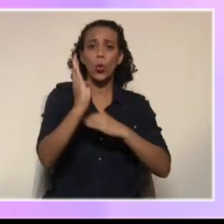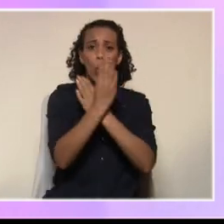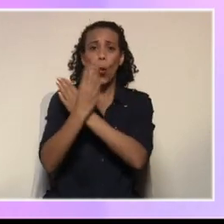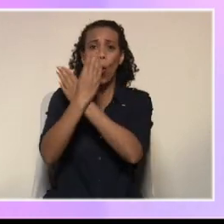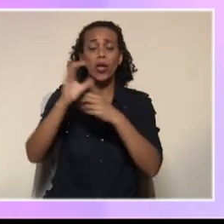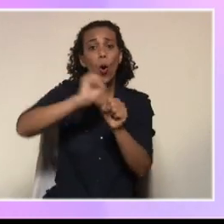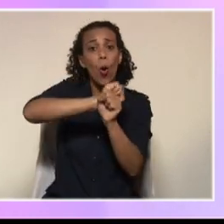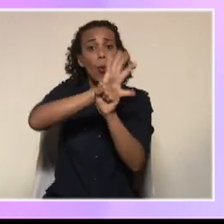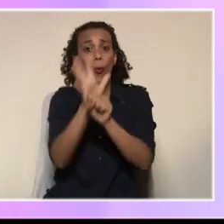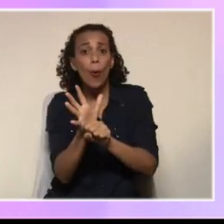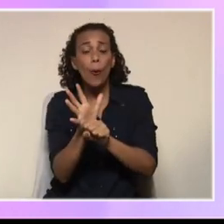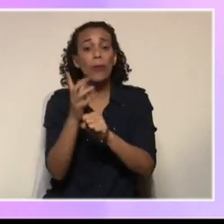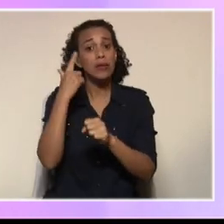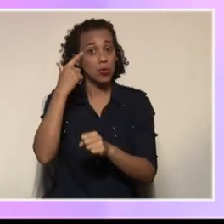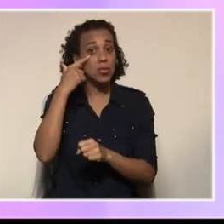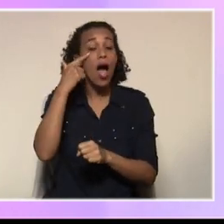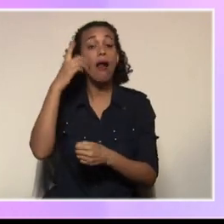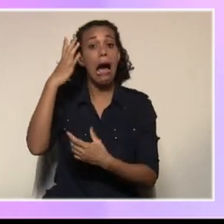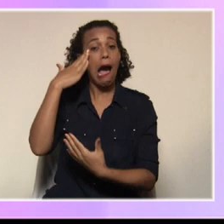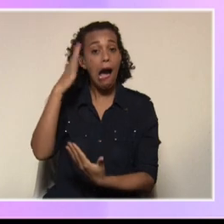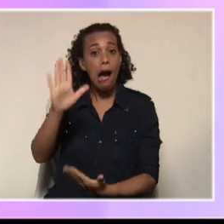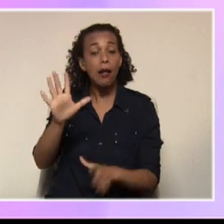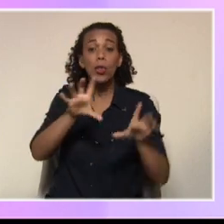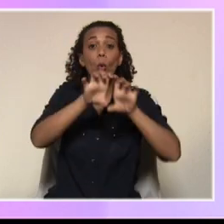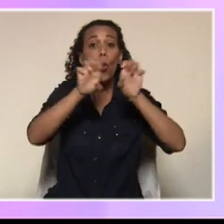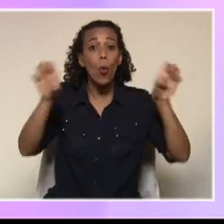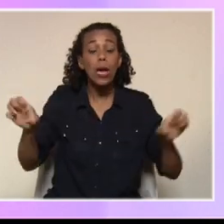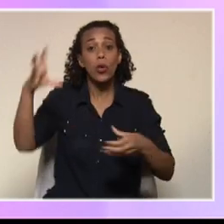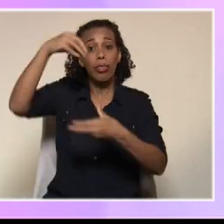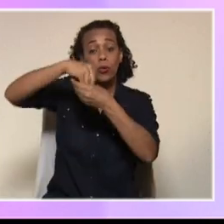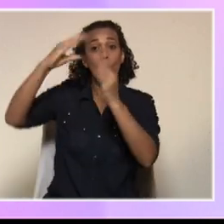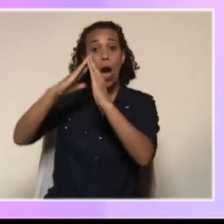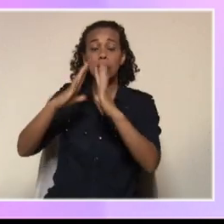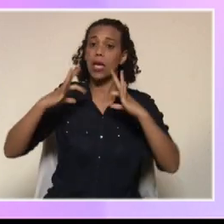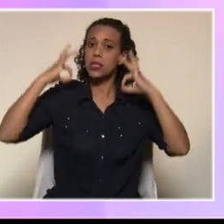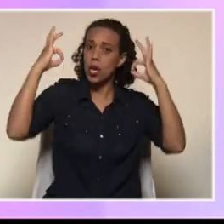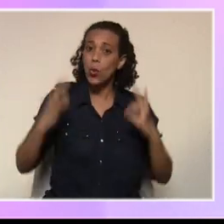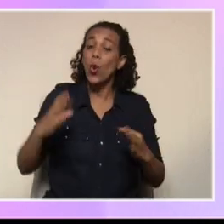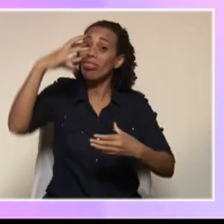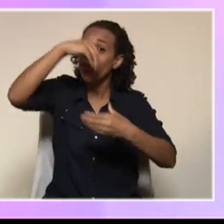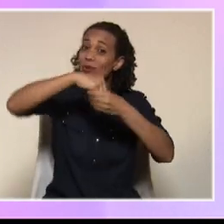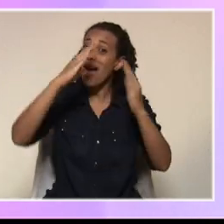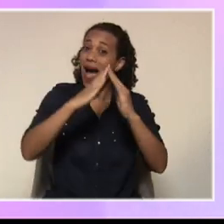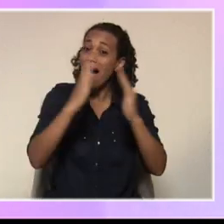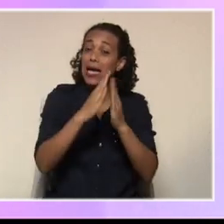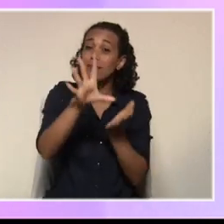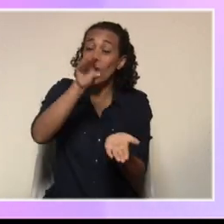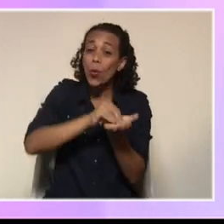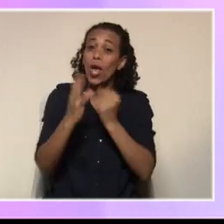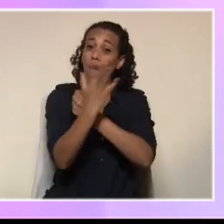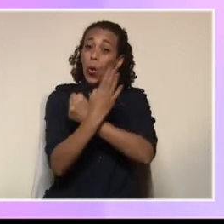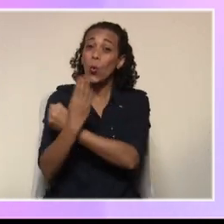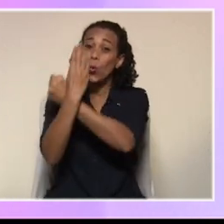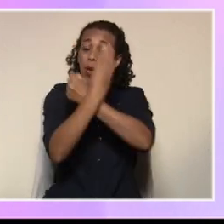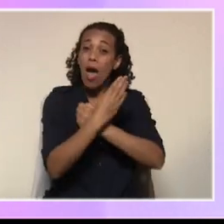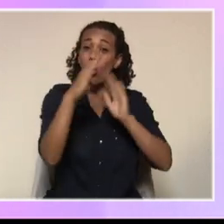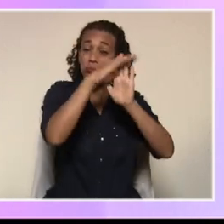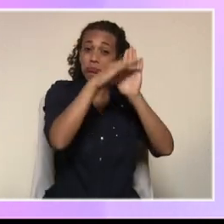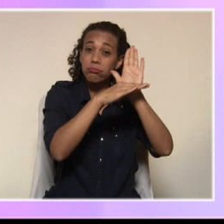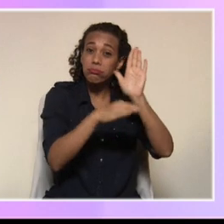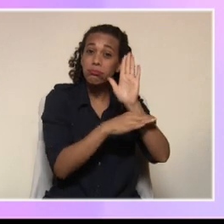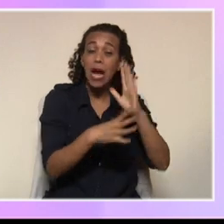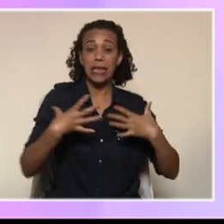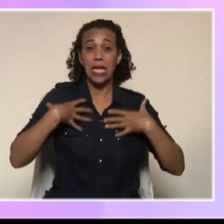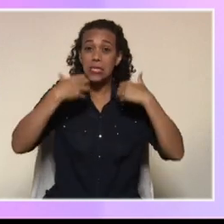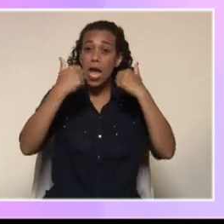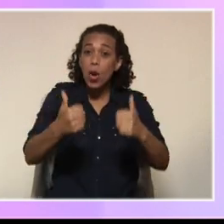el COVID-19 para que ustedes puedan tener esta educación. Así que quédense en su casa, tomen todas las medidas de prevención como lo estamos haciendo nosotros